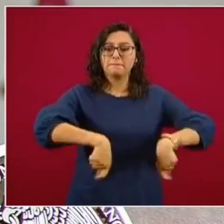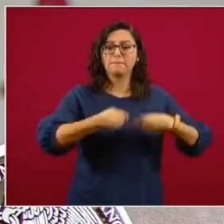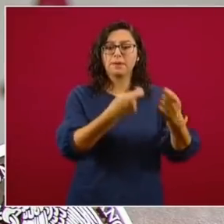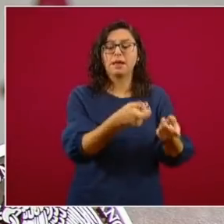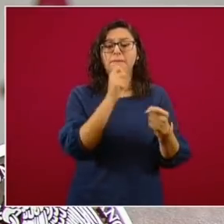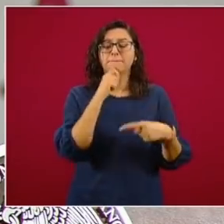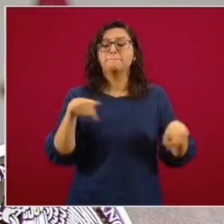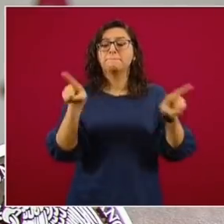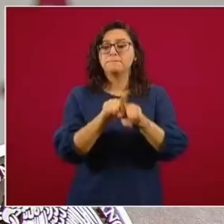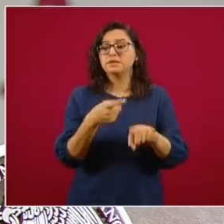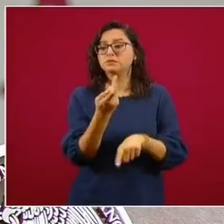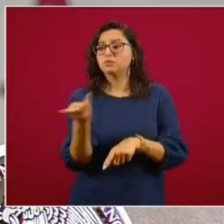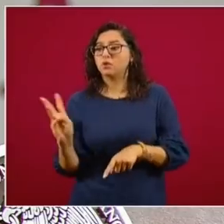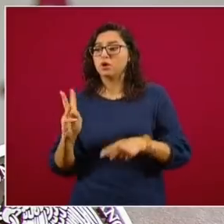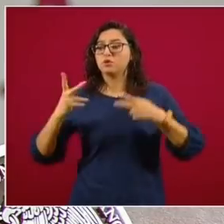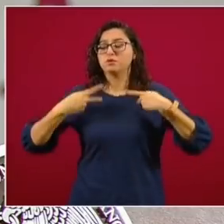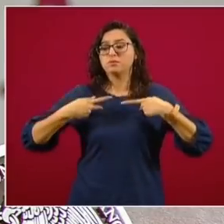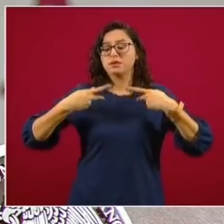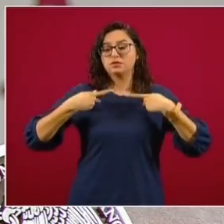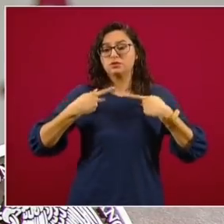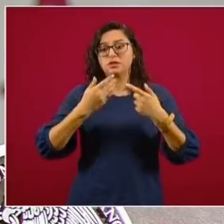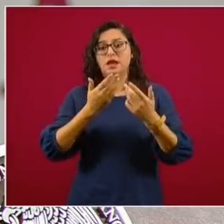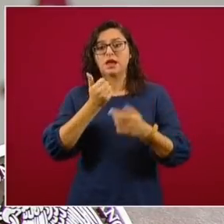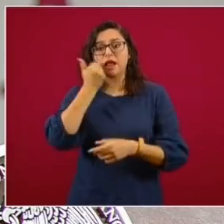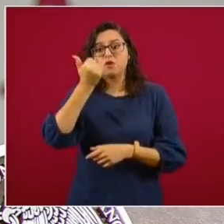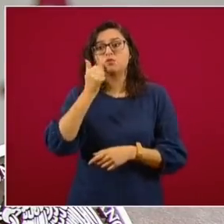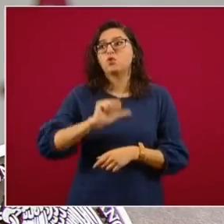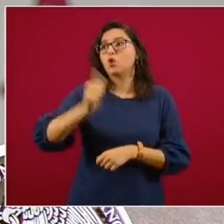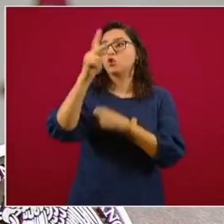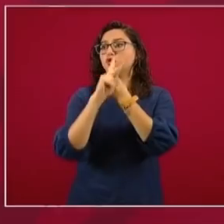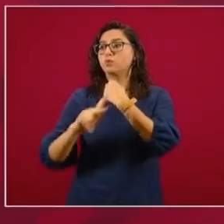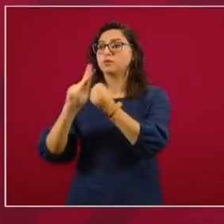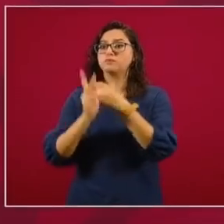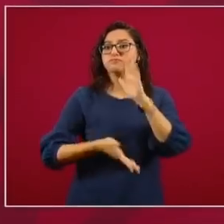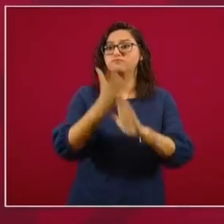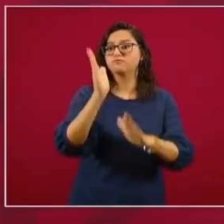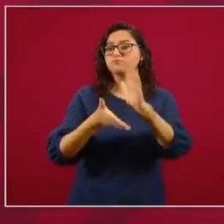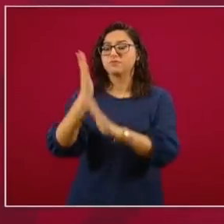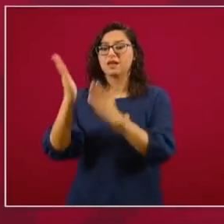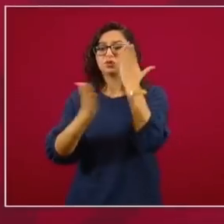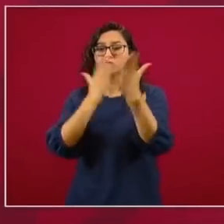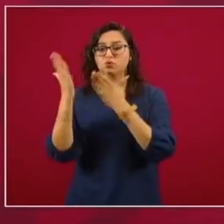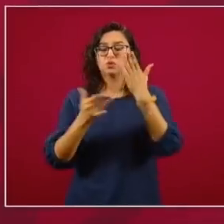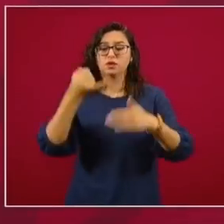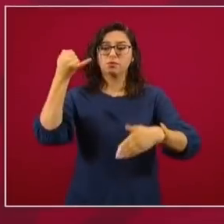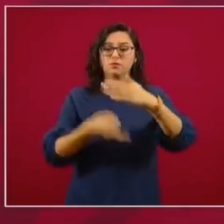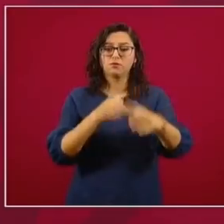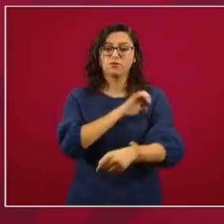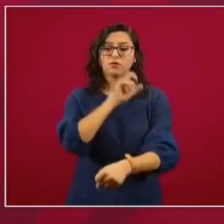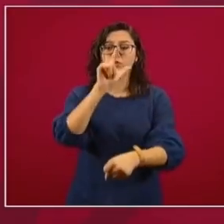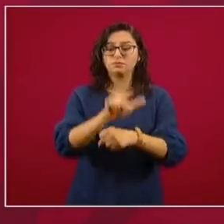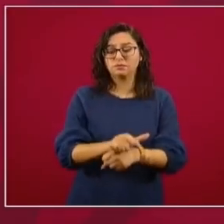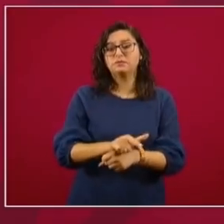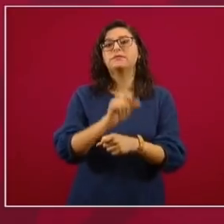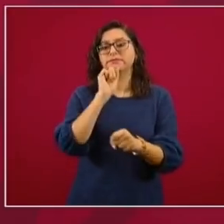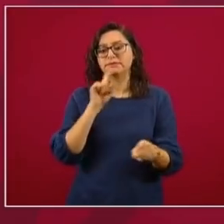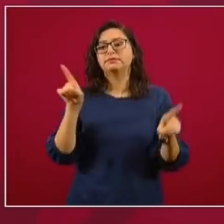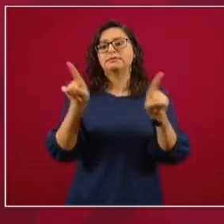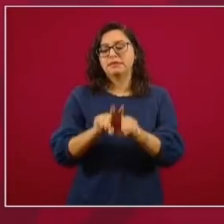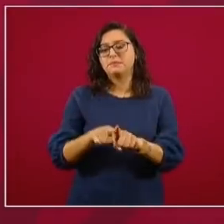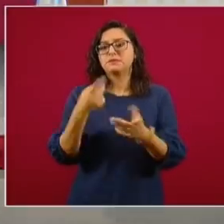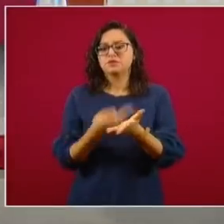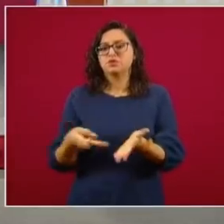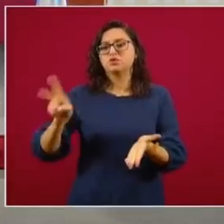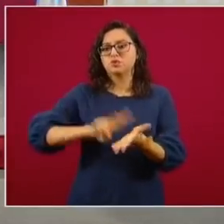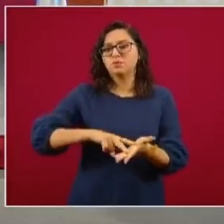becas al extranjero para médicos, de tal forma que el país va a estar preparando especialistas a una tasa que es del doble de la que estábamos preparando